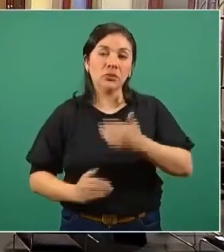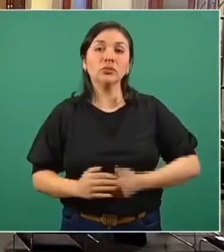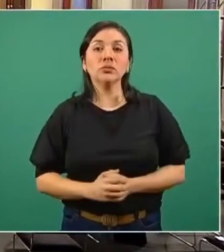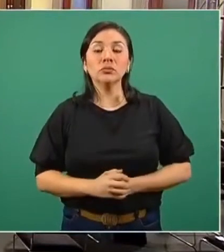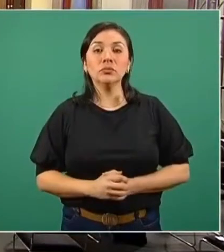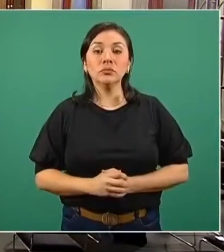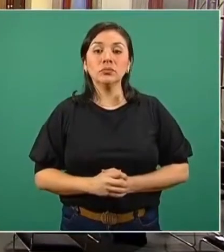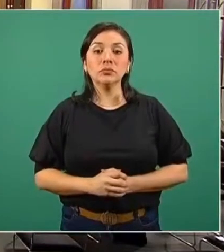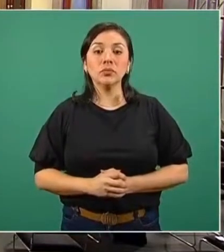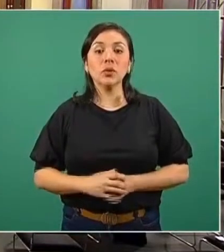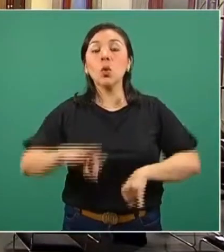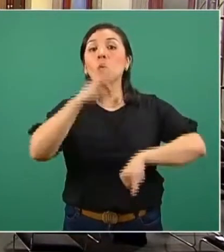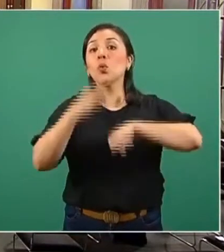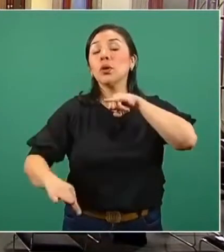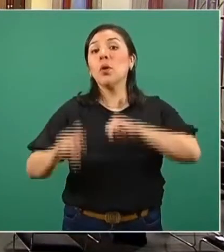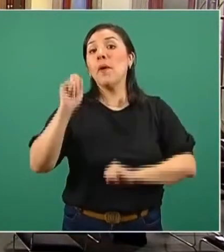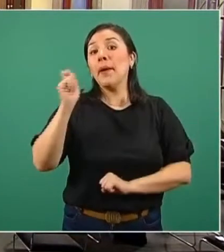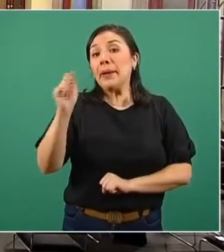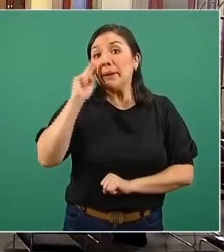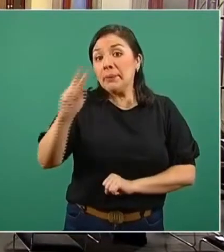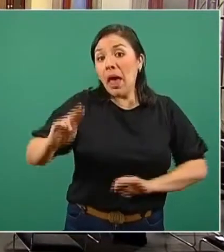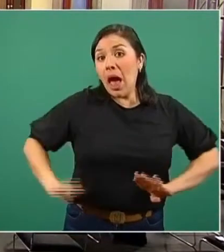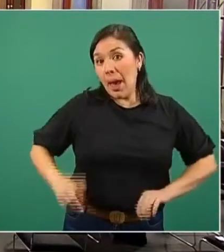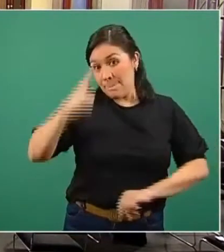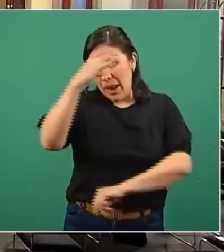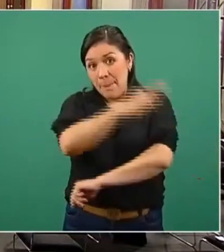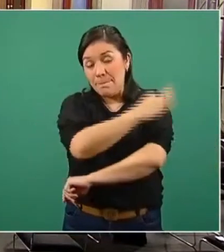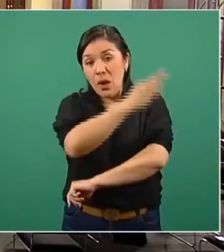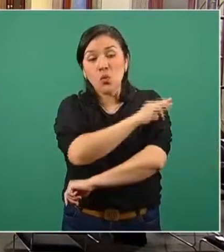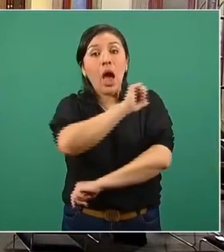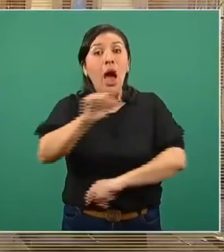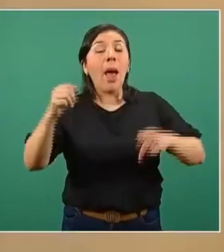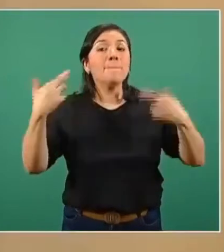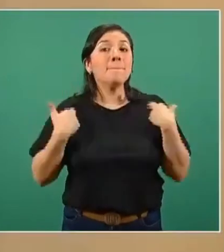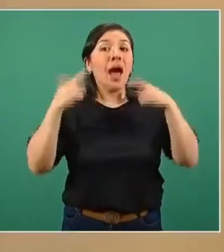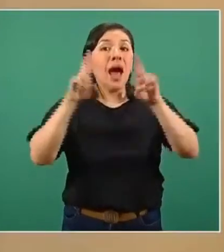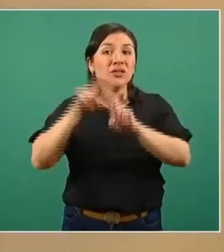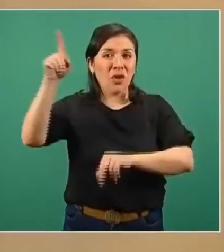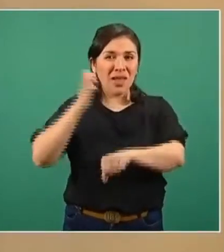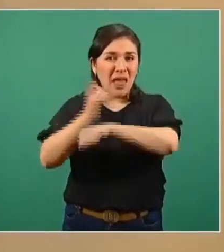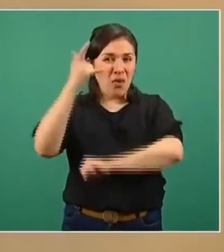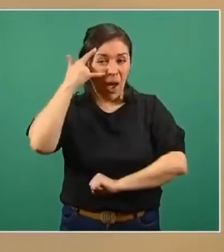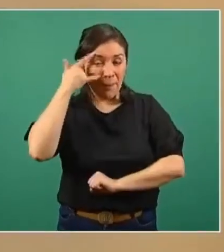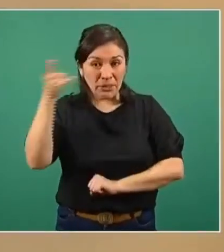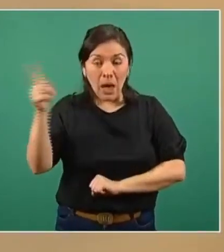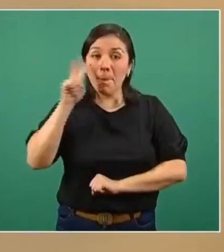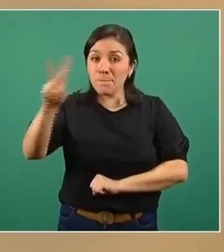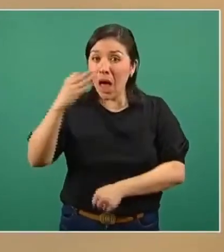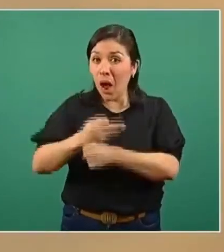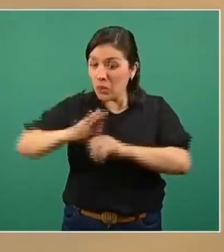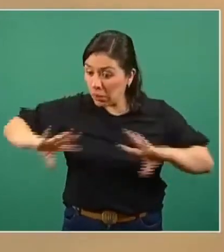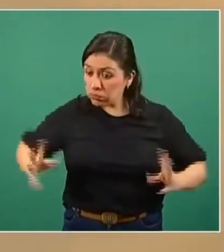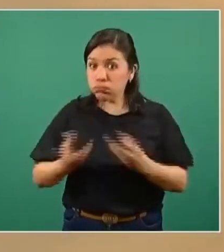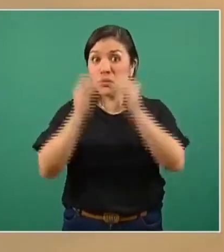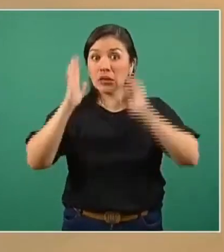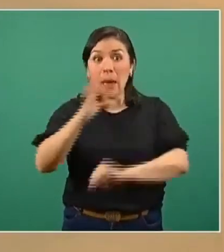Finalmente, sobre el operativo de vacunación a personal docente en el estado de Campeche, tenemos un total hasta la